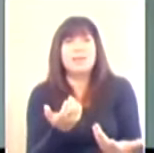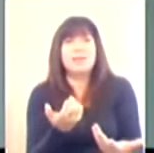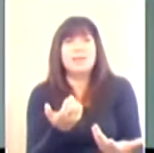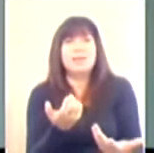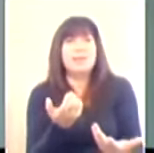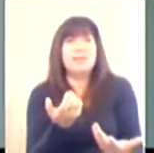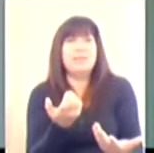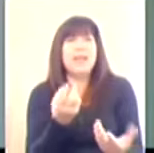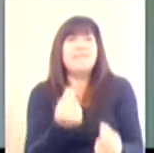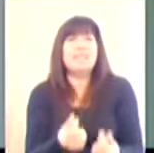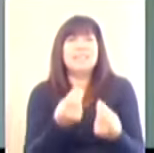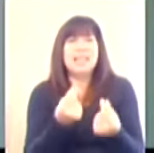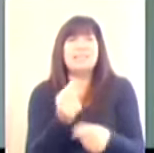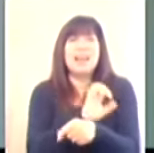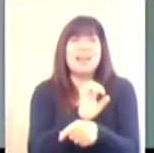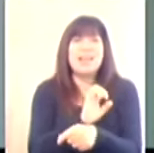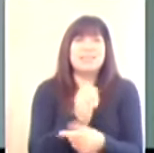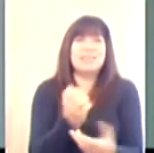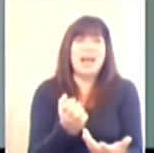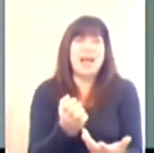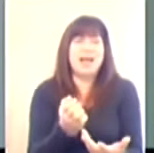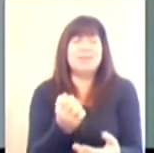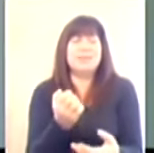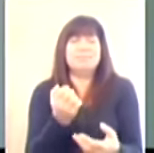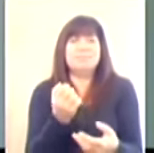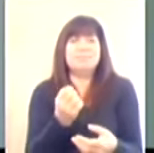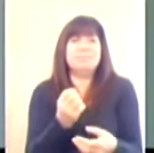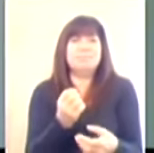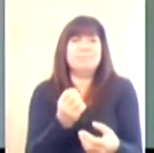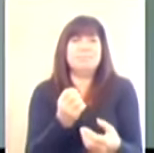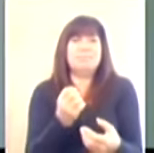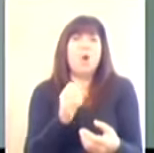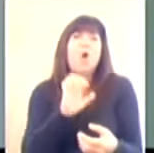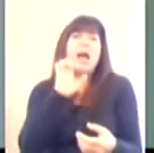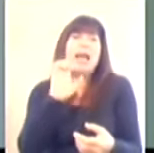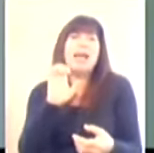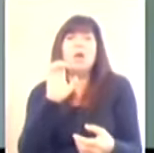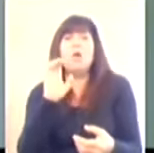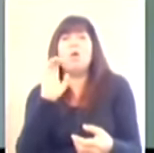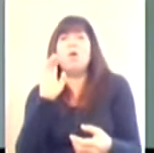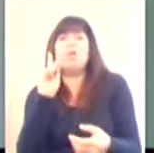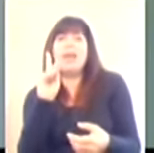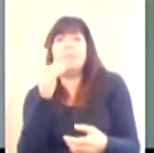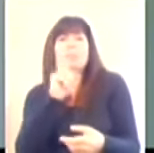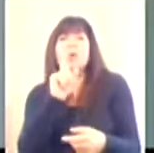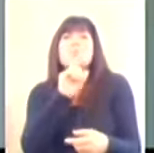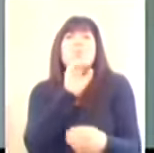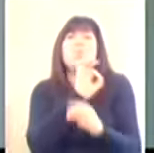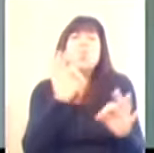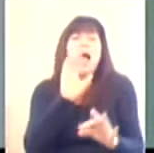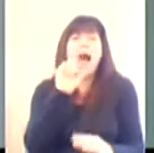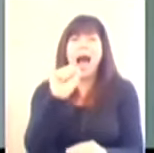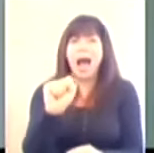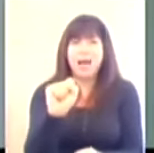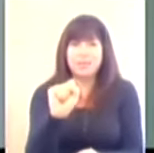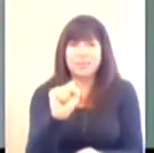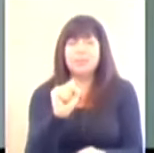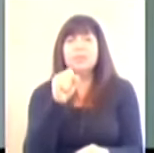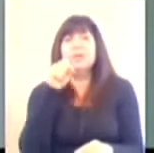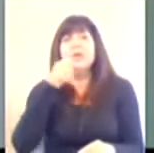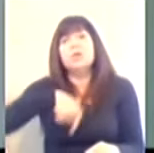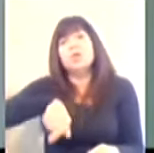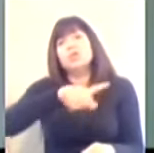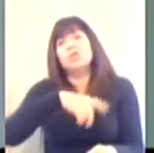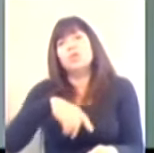Entonces, en su gran mayoría tienden a ser más bien E o D. Nosotros ahora en particular estamos desarrollando